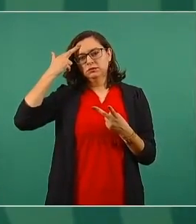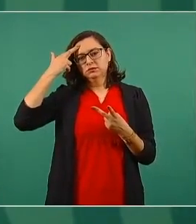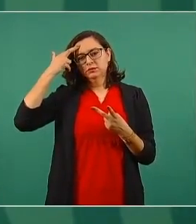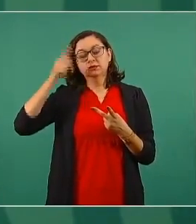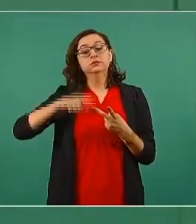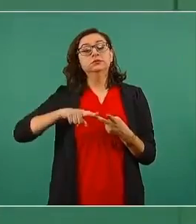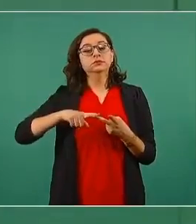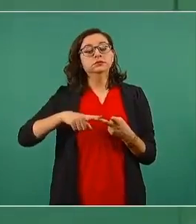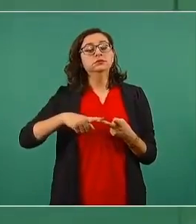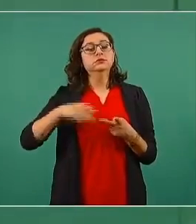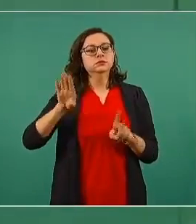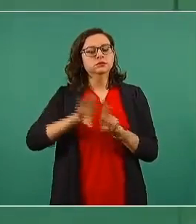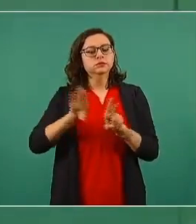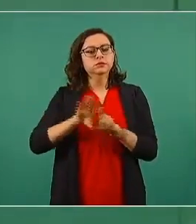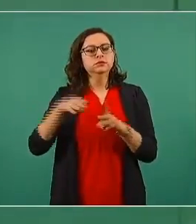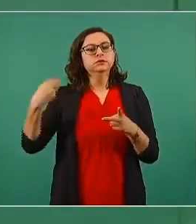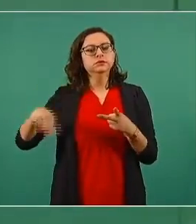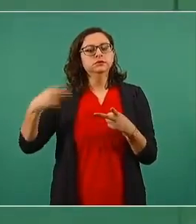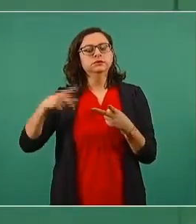ayúdenme,